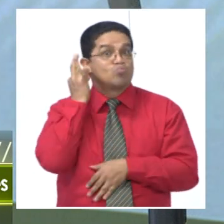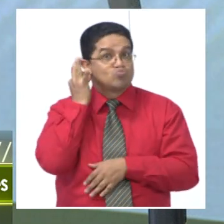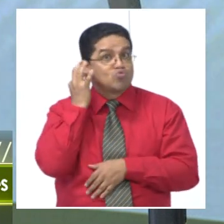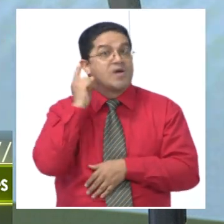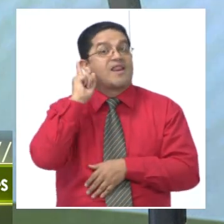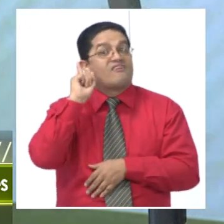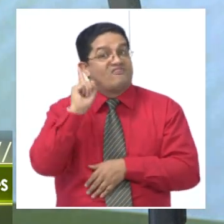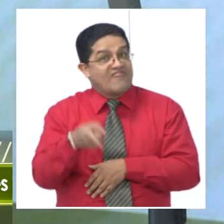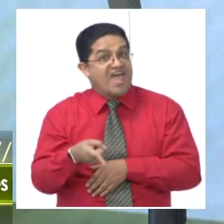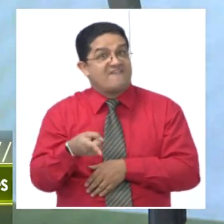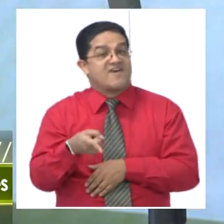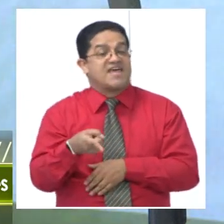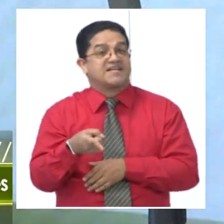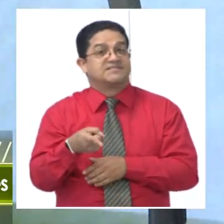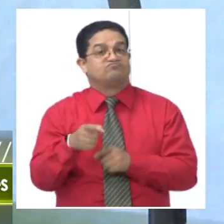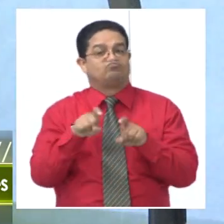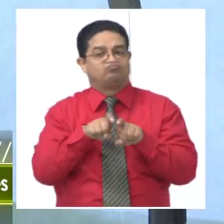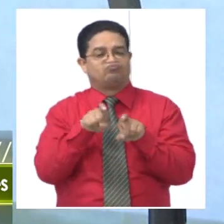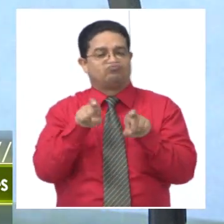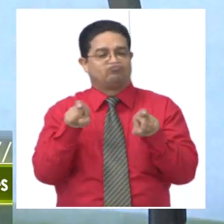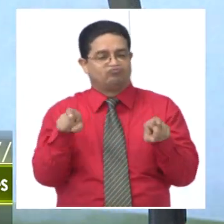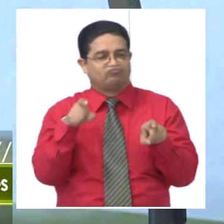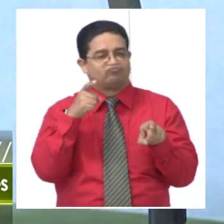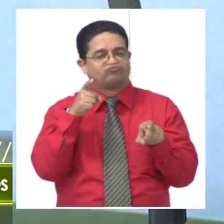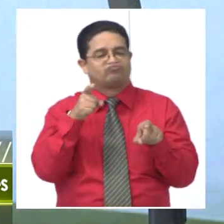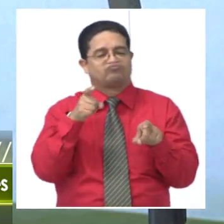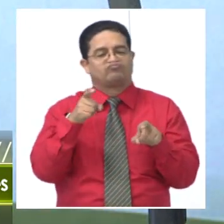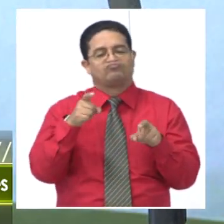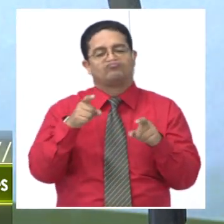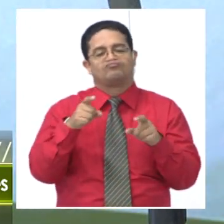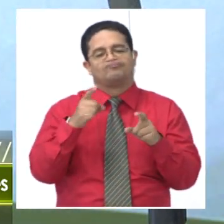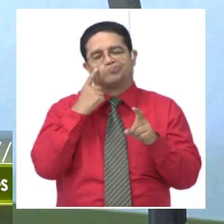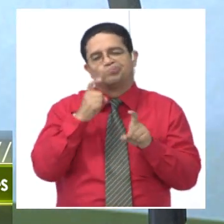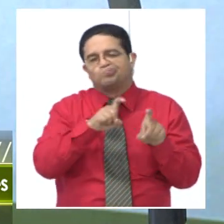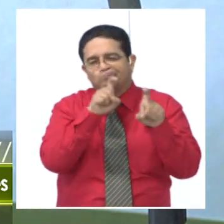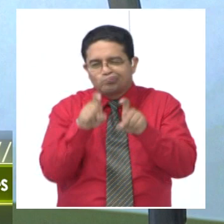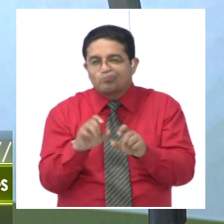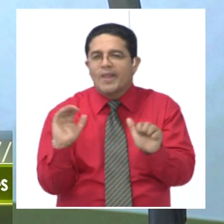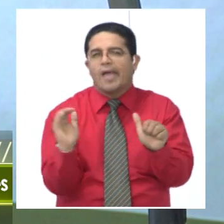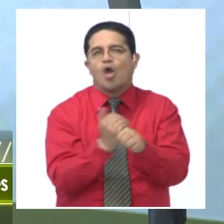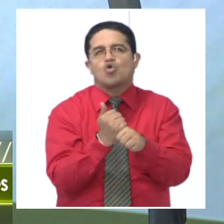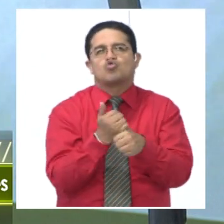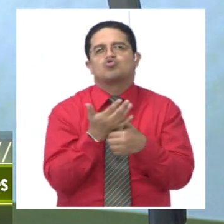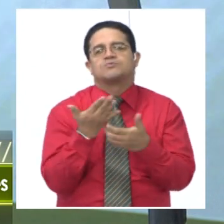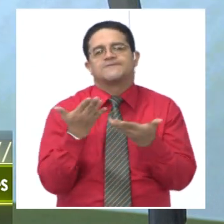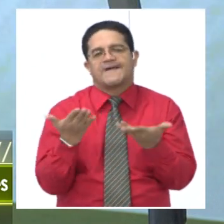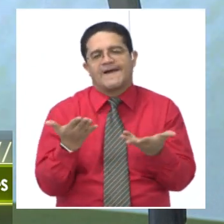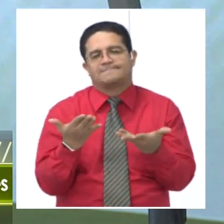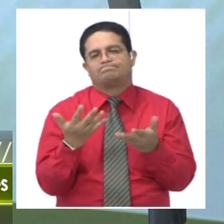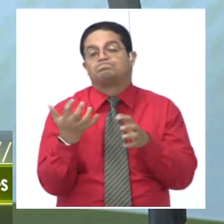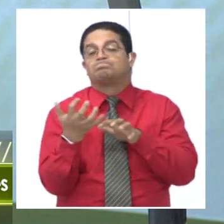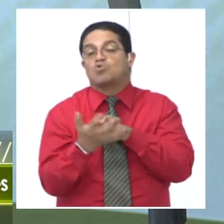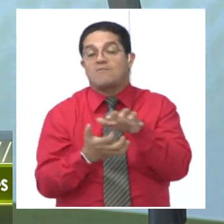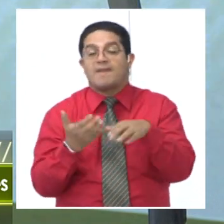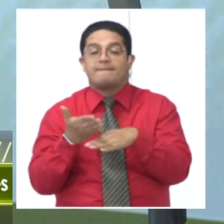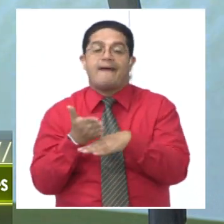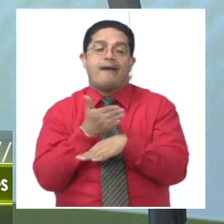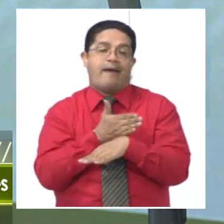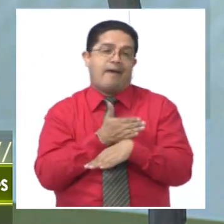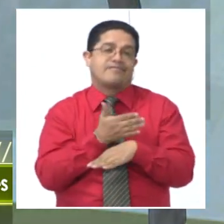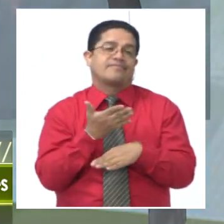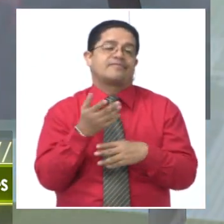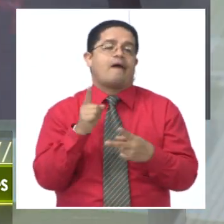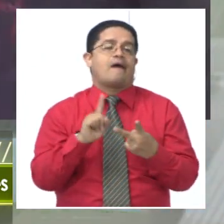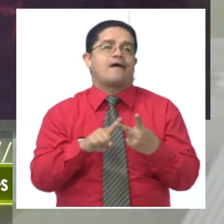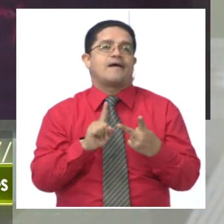deba haber tenido al menos una toma de citología, ¿sabes? Un poco para encontrar lesiones premalignas, que será lo ideal.